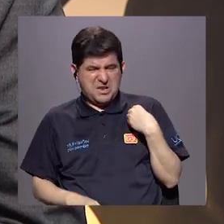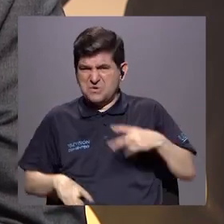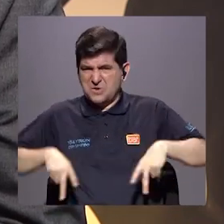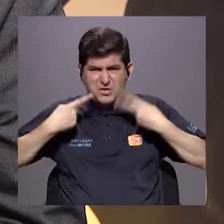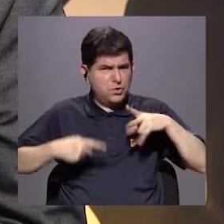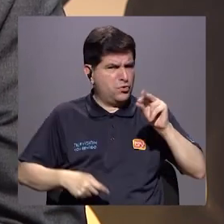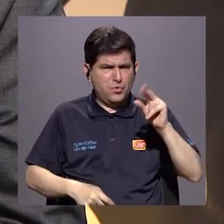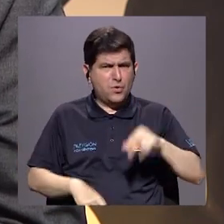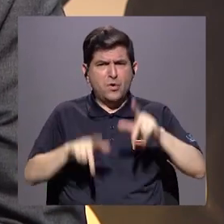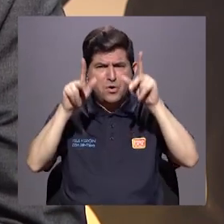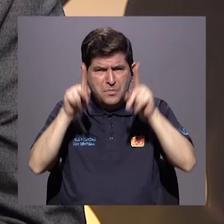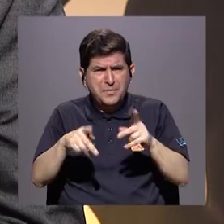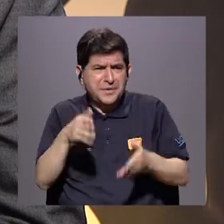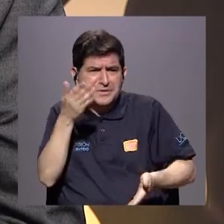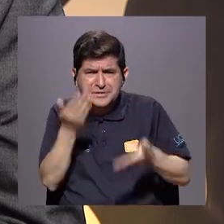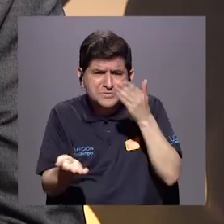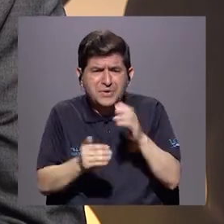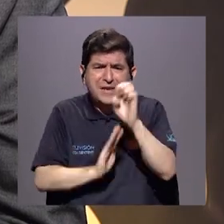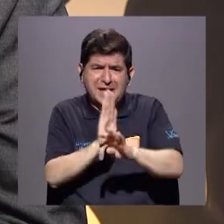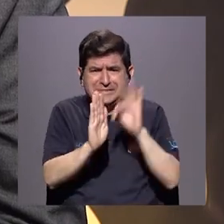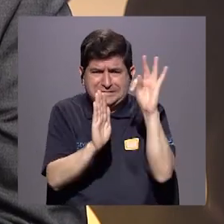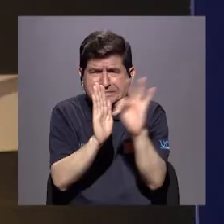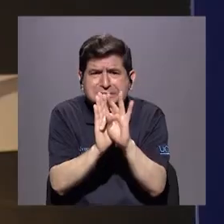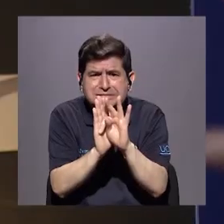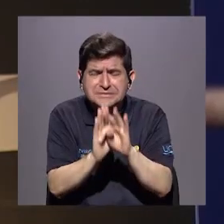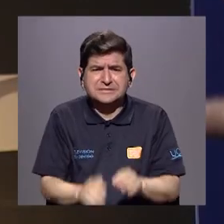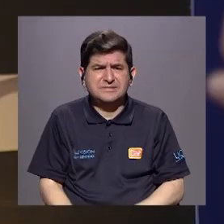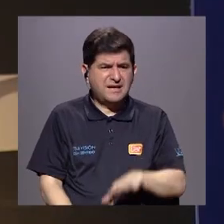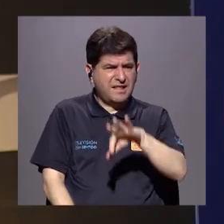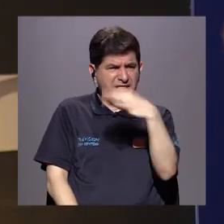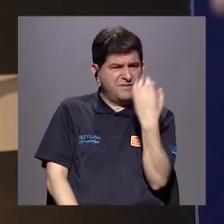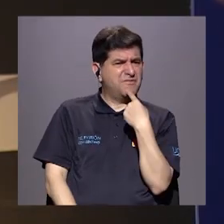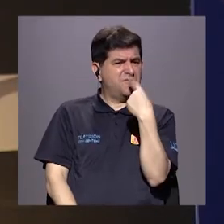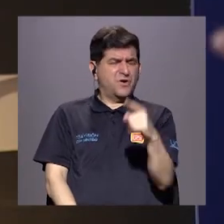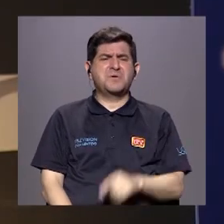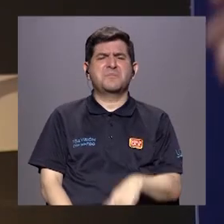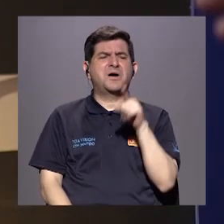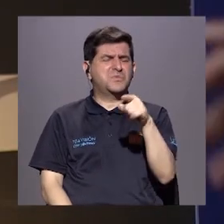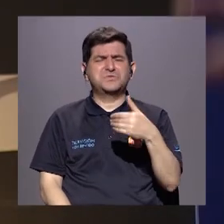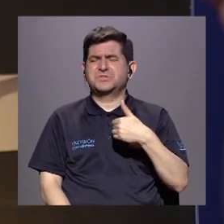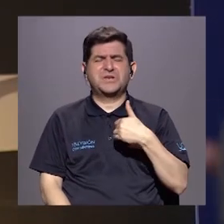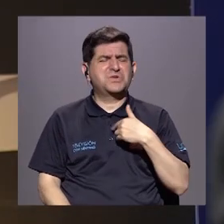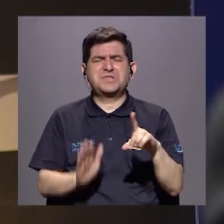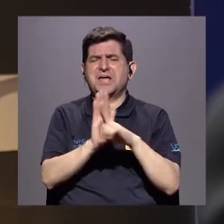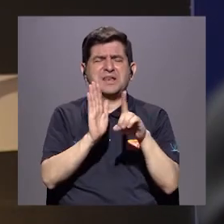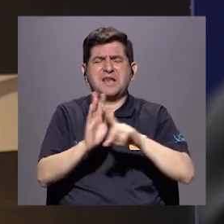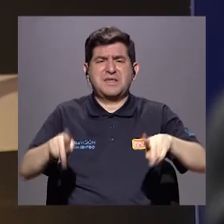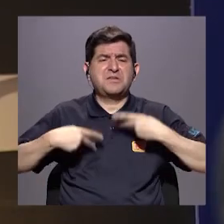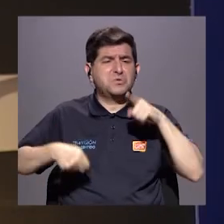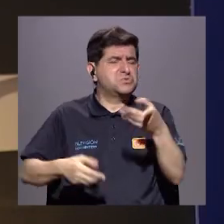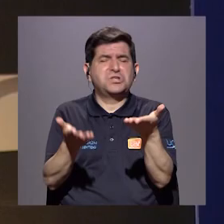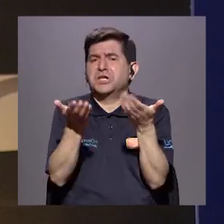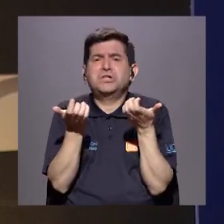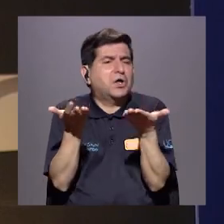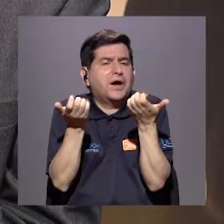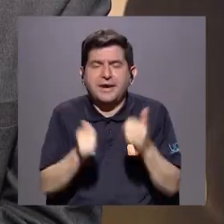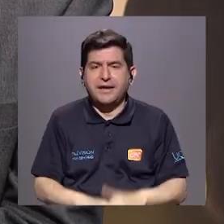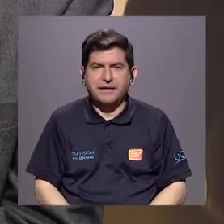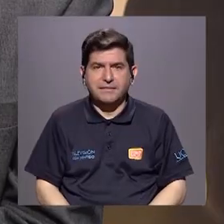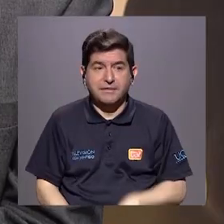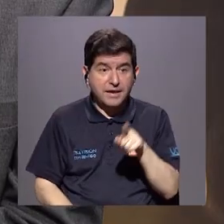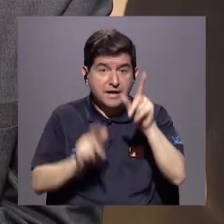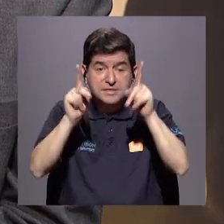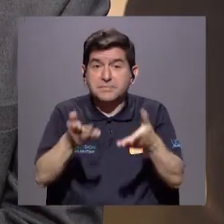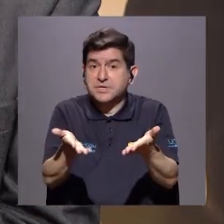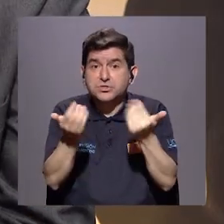que alguna gente lo estigmatiza como una forma de decir usted no merece la vida porque usted de todas formas no la quiere en realidad lo que esa persona